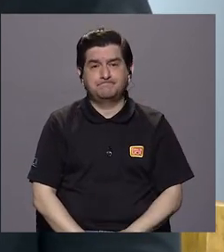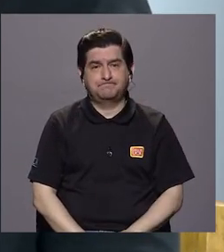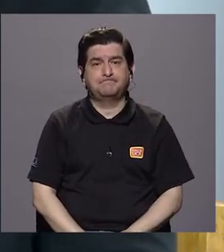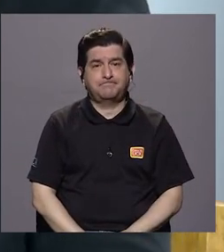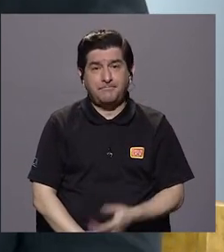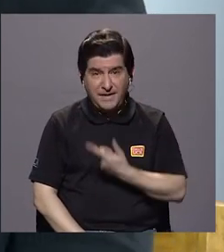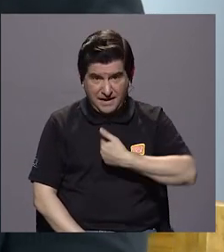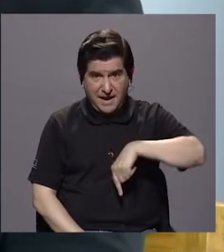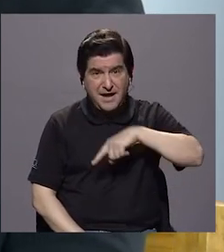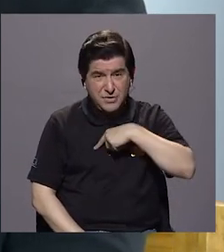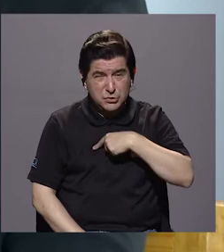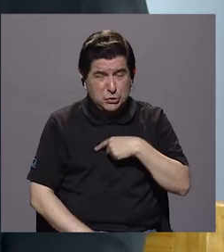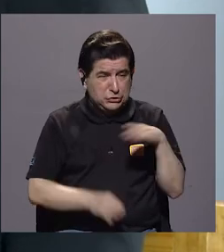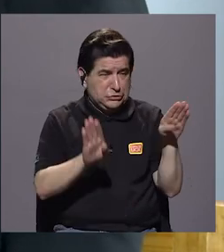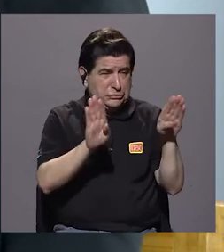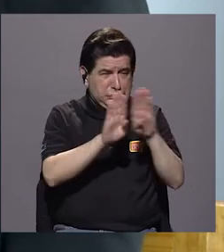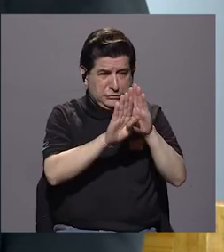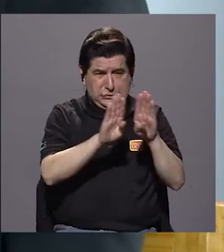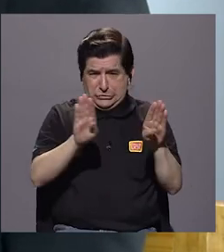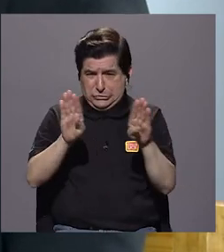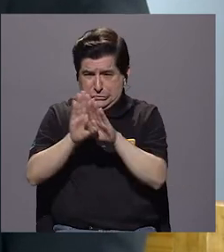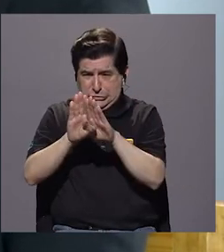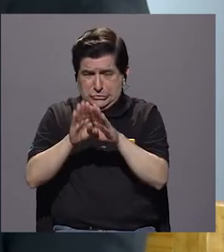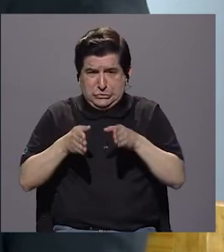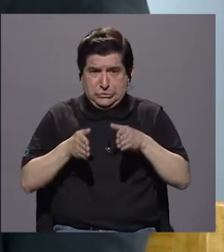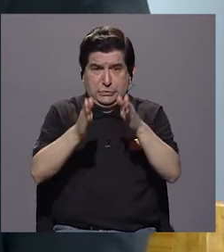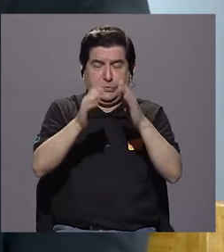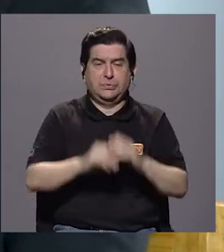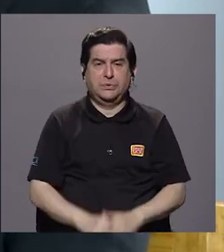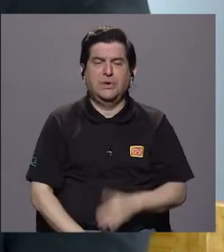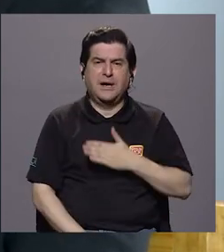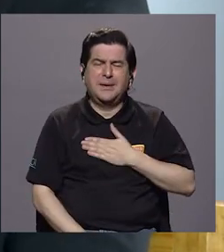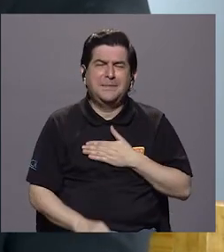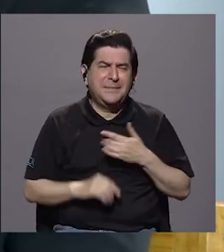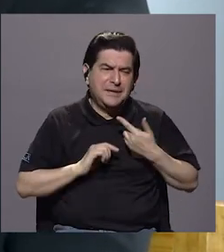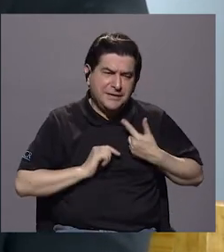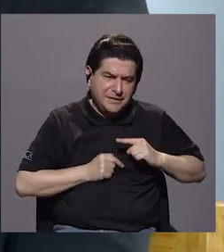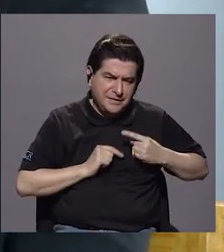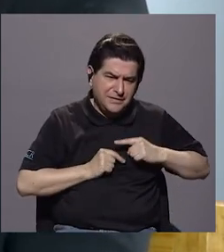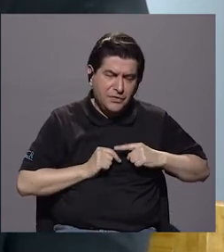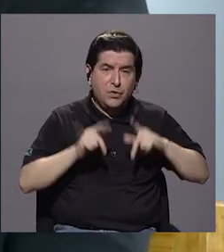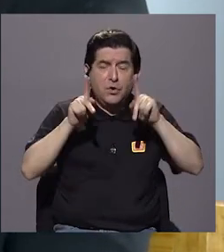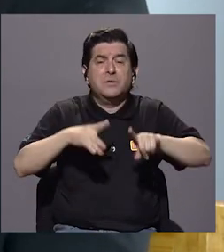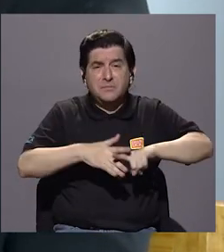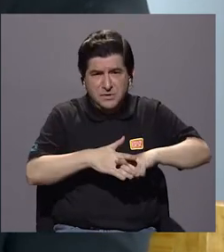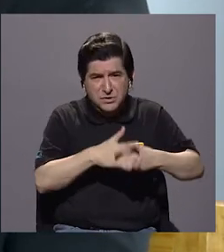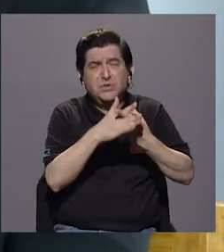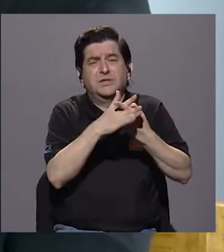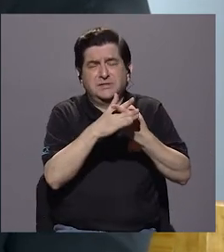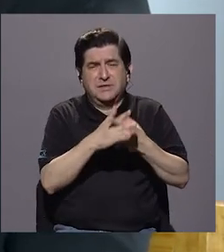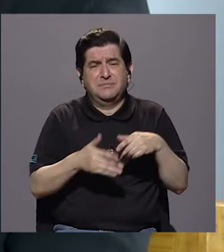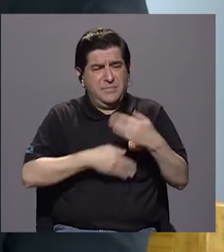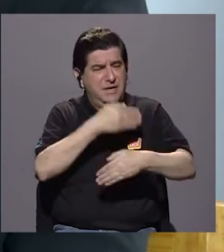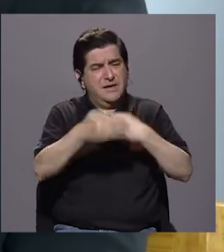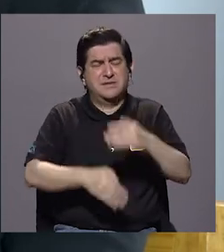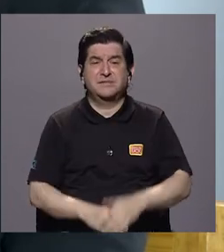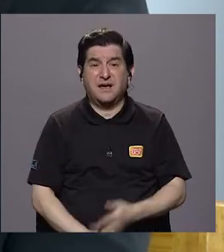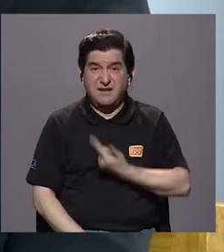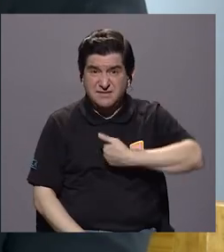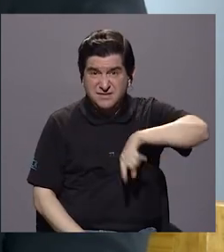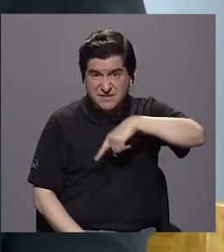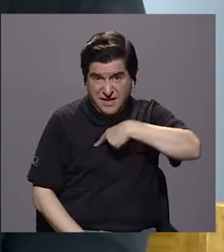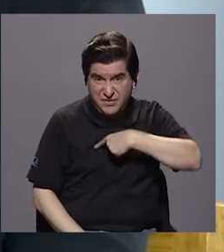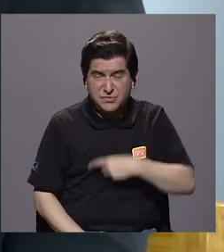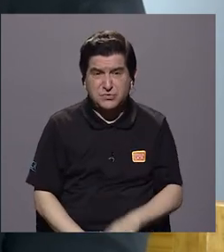se nos ha cerrado tanto el camino. Me duele mucho por los que están empezando. Porque si a nosotros se nos han